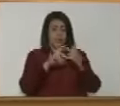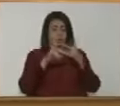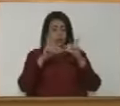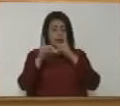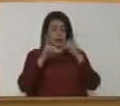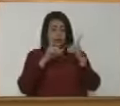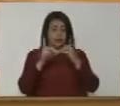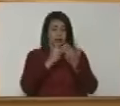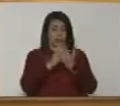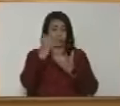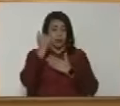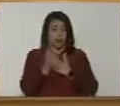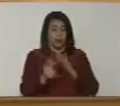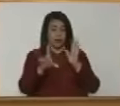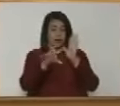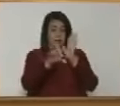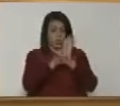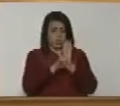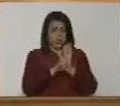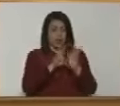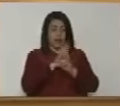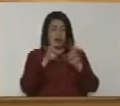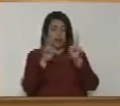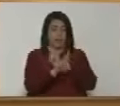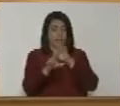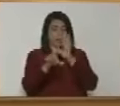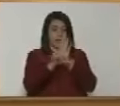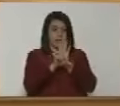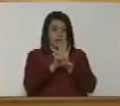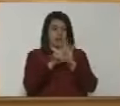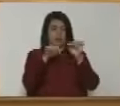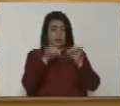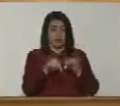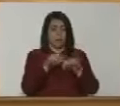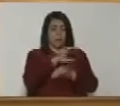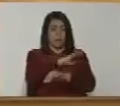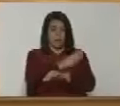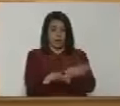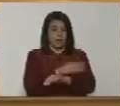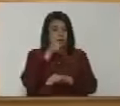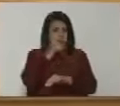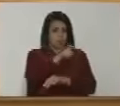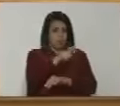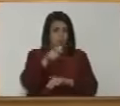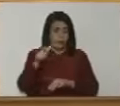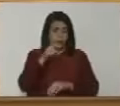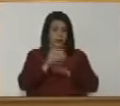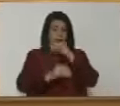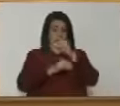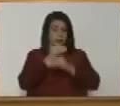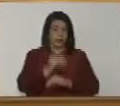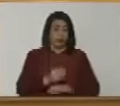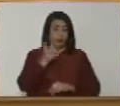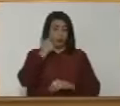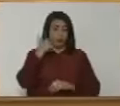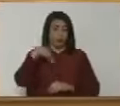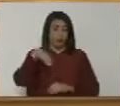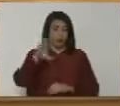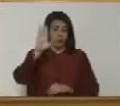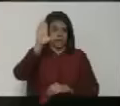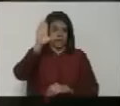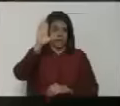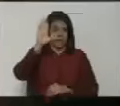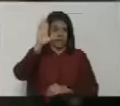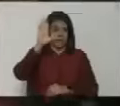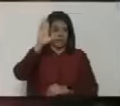discusión del proyecto de ley orgánica de reforma de la Ley Orgánica del Poder Popular. Sírvanse manifestarlo con la señal de